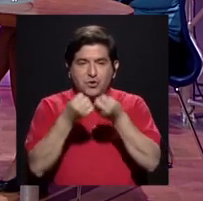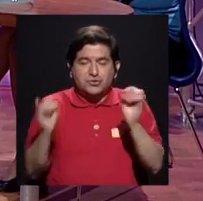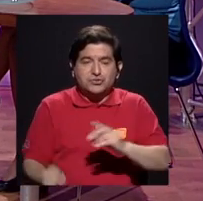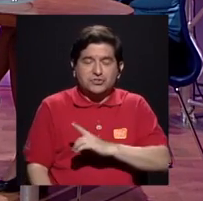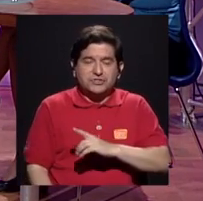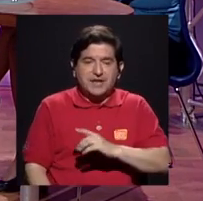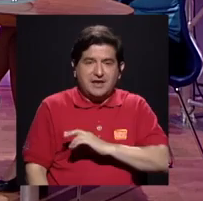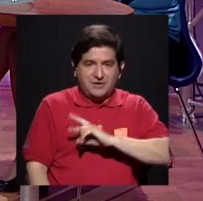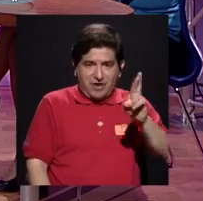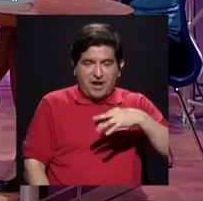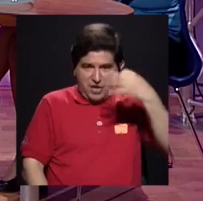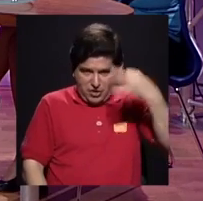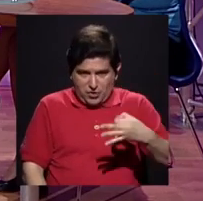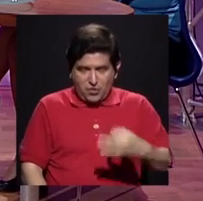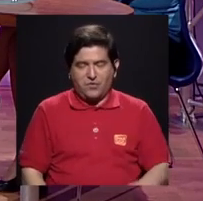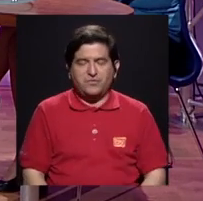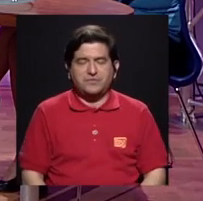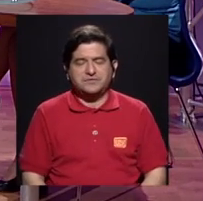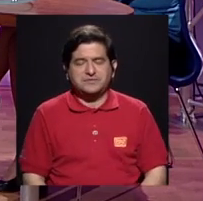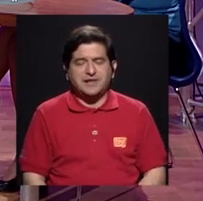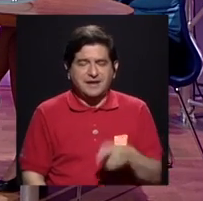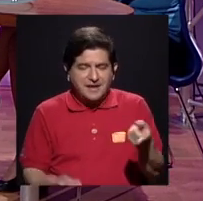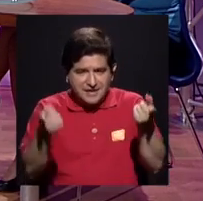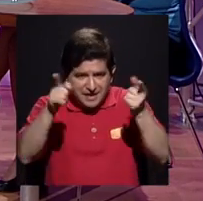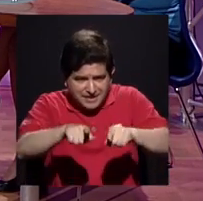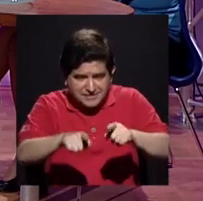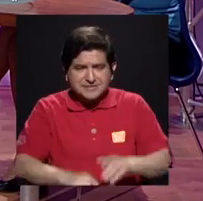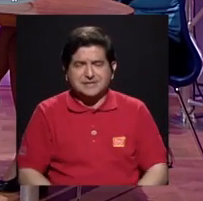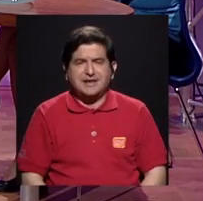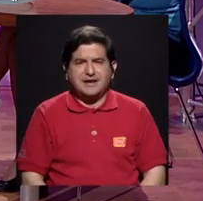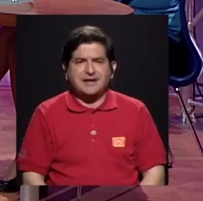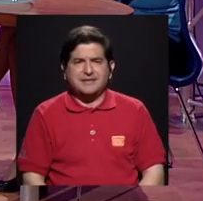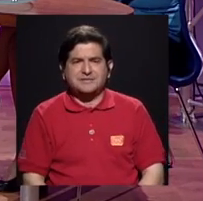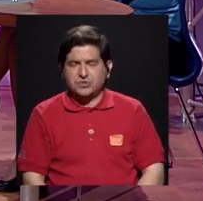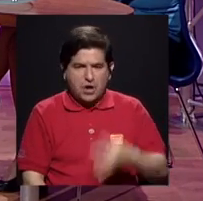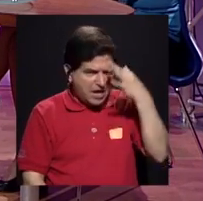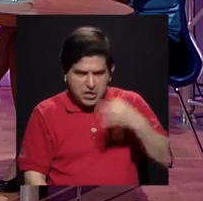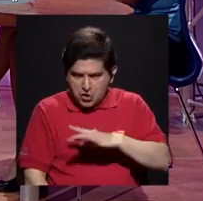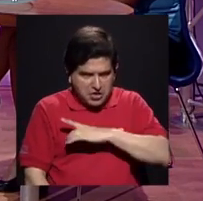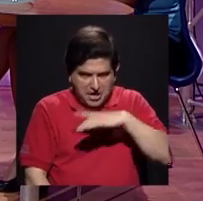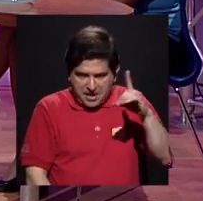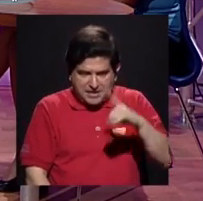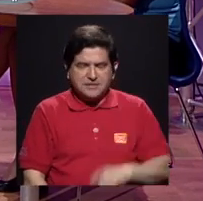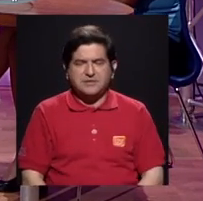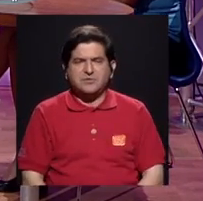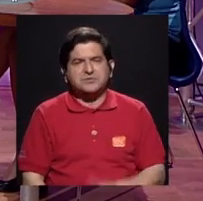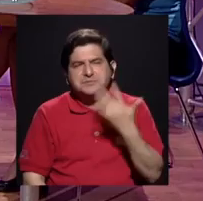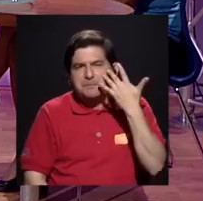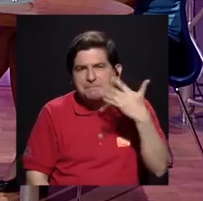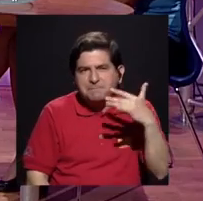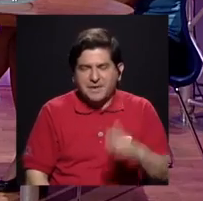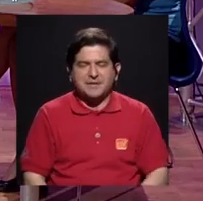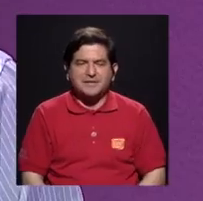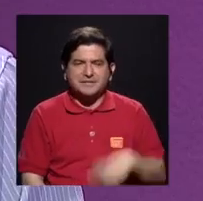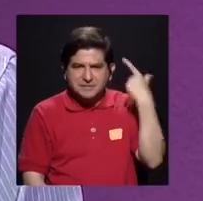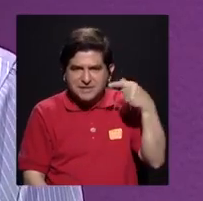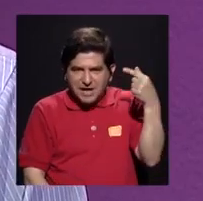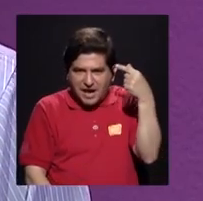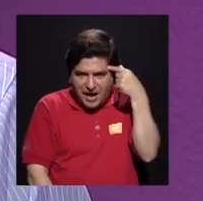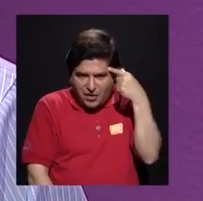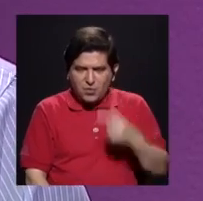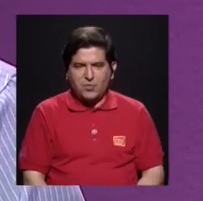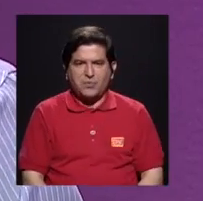estado que está adoptando una creencia religiosa o la ausencia de una creencia religiosa verdad cuando los estados sociales son sus ficciones